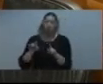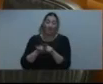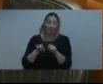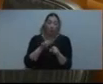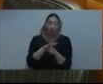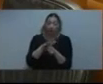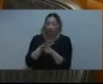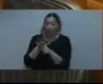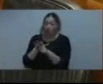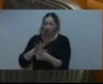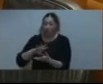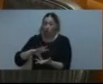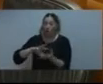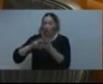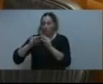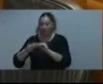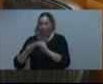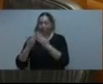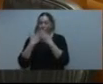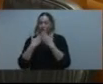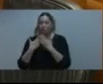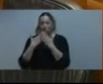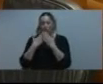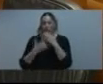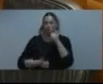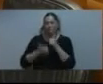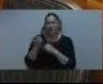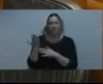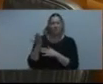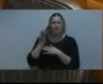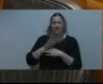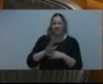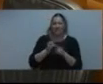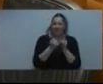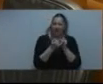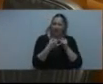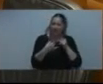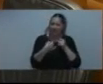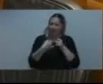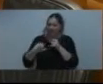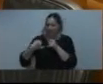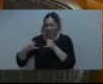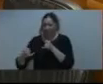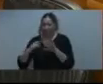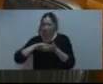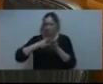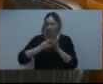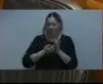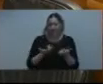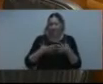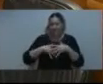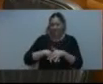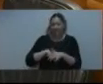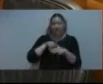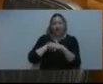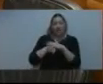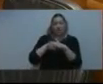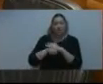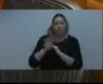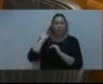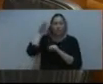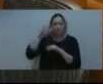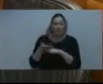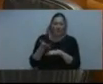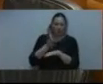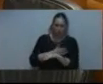estudio y para presentar los ejes de lo que va a ser un plan integral de gestión del prerrománico que